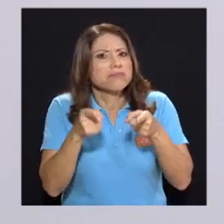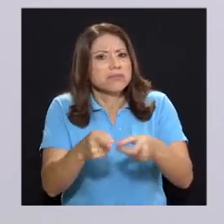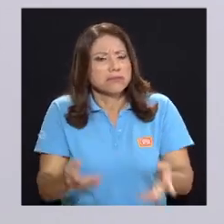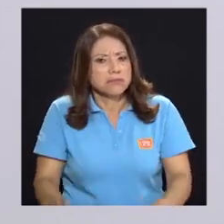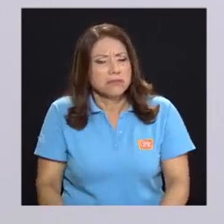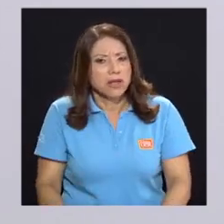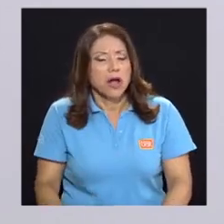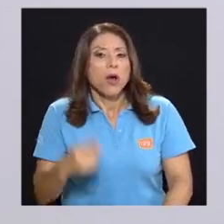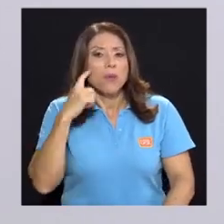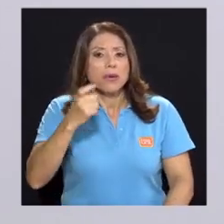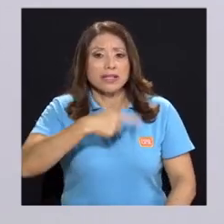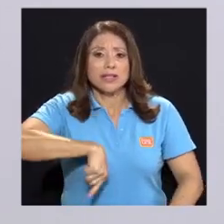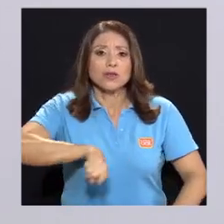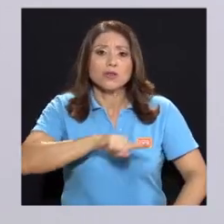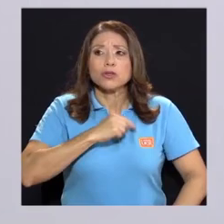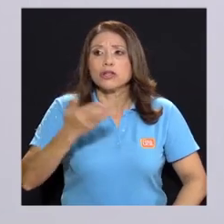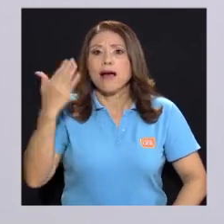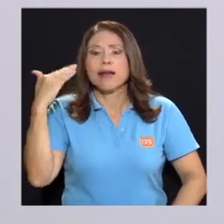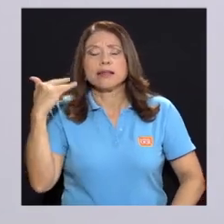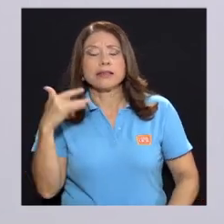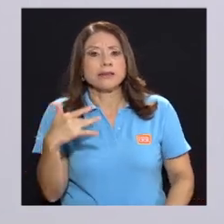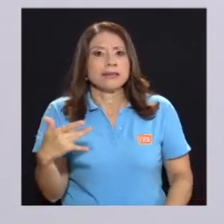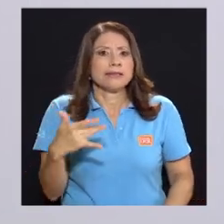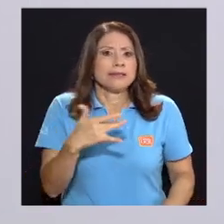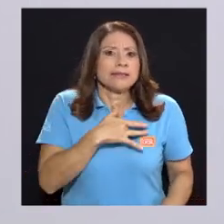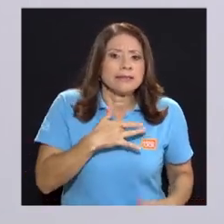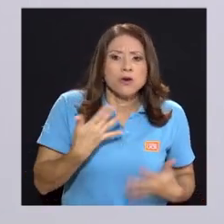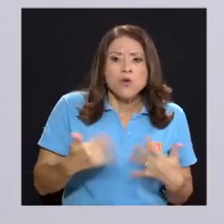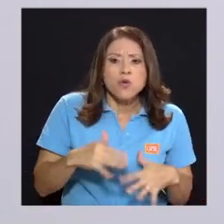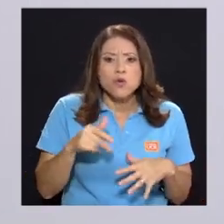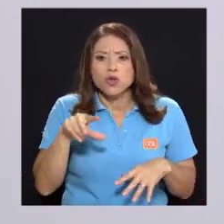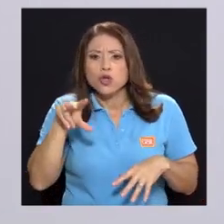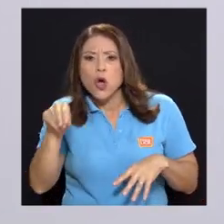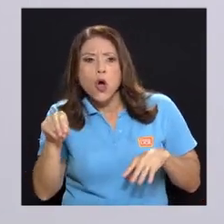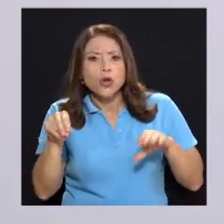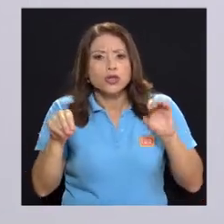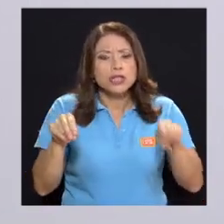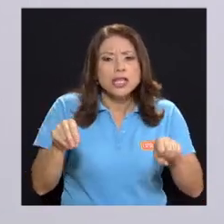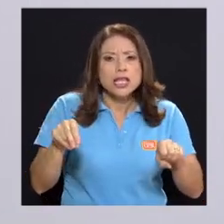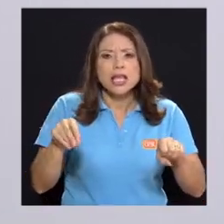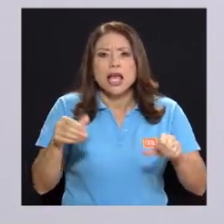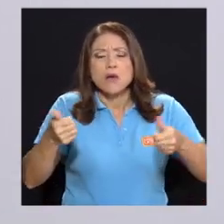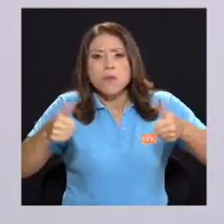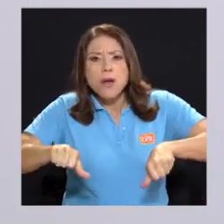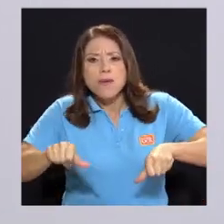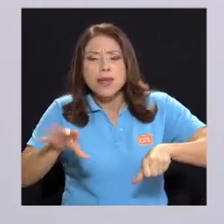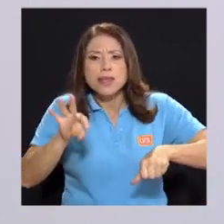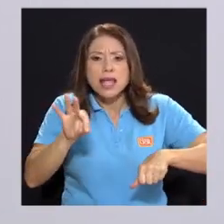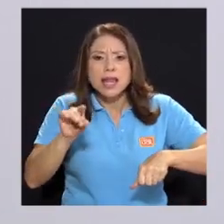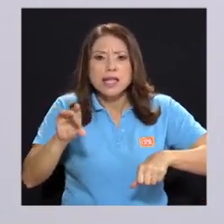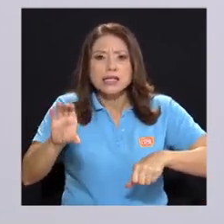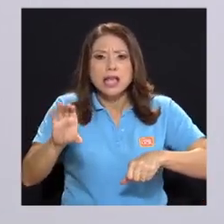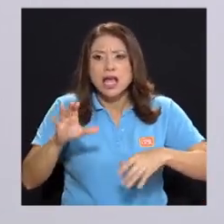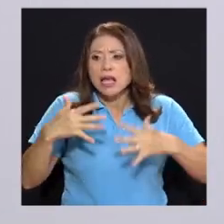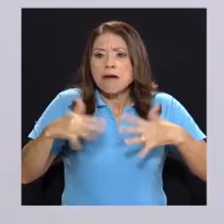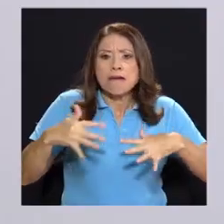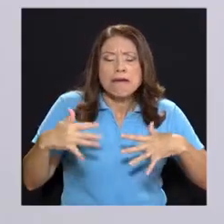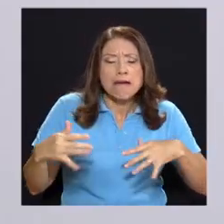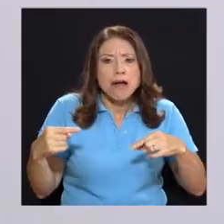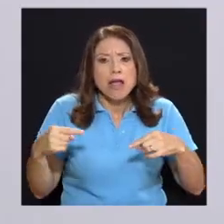tanto nos había apasionado de no ir si el tema de la aprobación de tratados cómo es posible que después simplemente